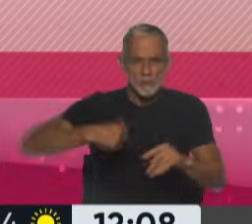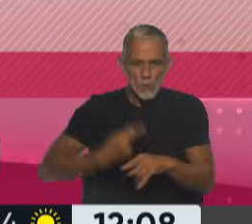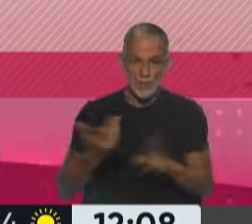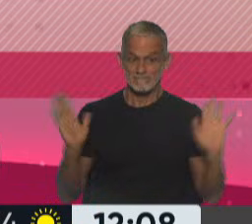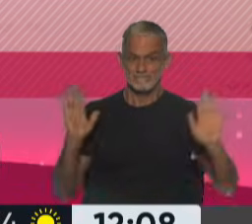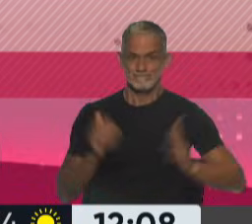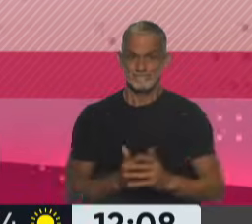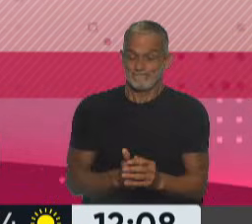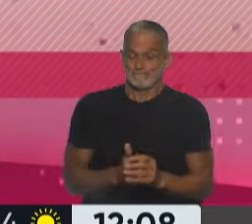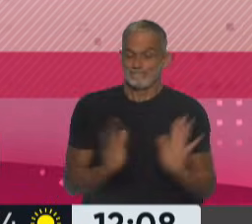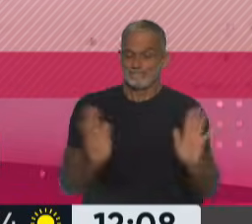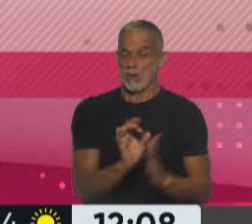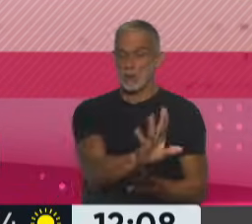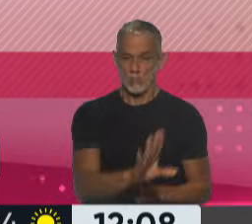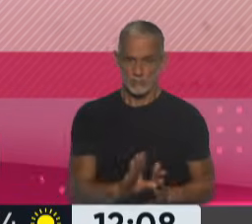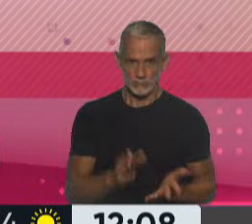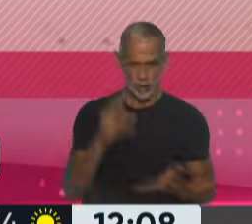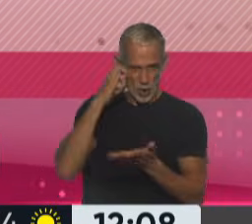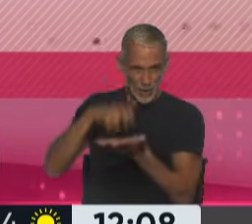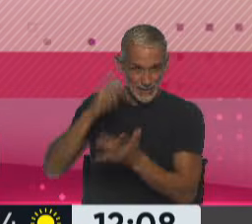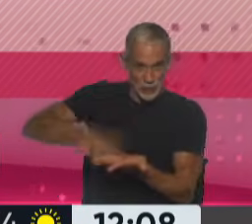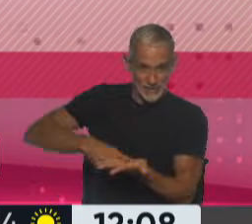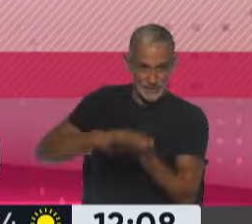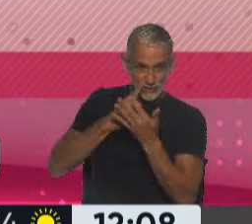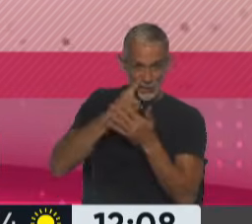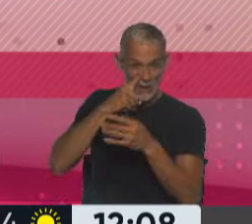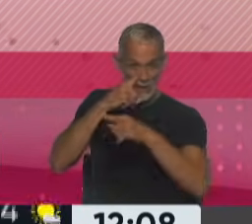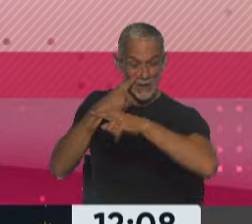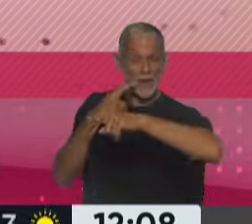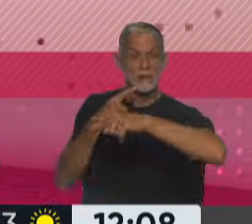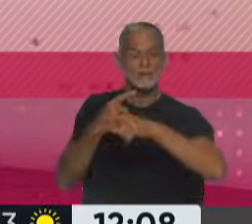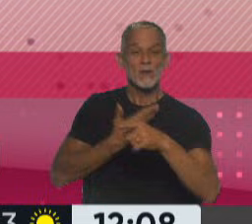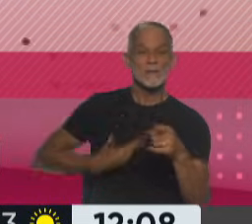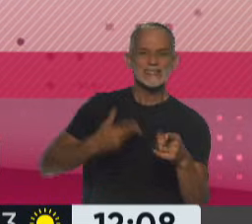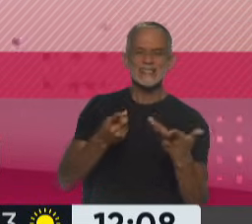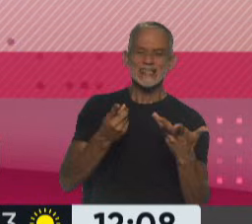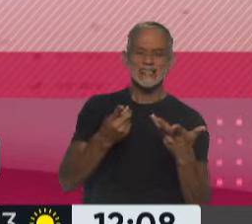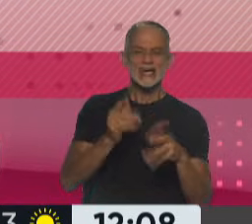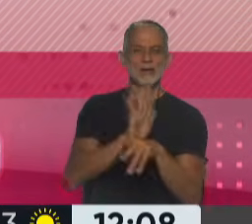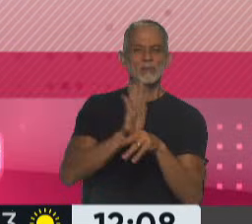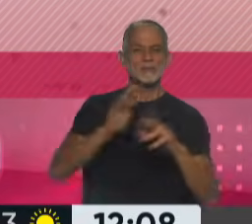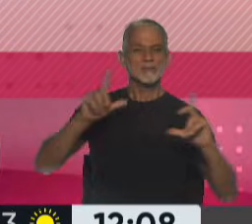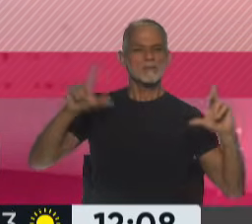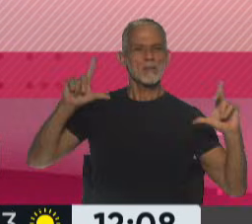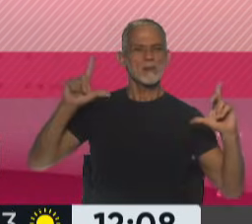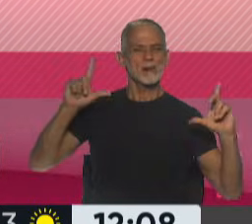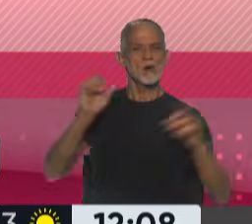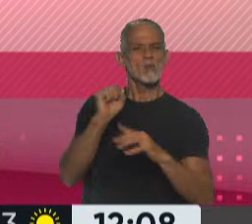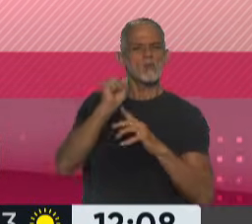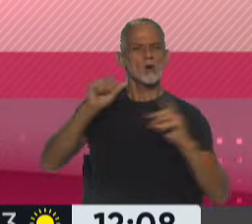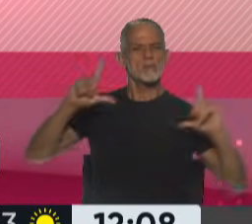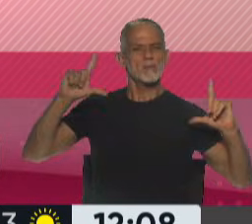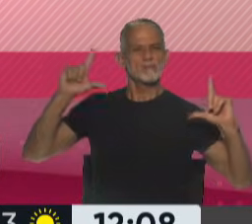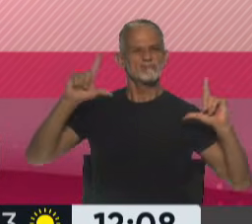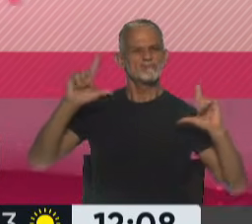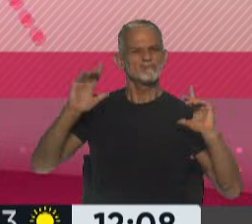muy subjetivo. Y entonces, ¿qué pasa? Cuando los presidentes empiezan a perder popularidad, cuando